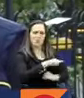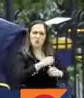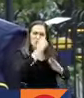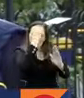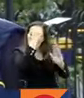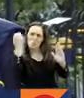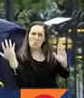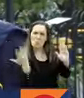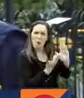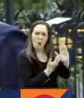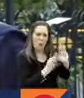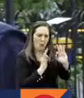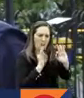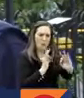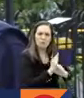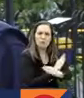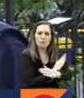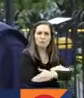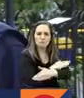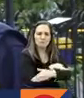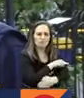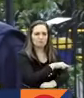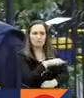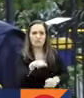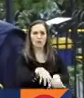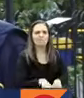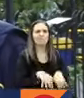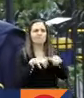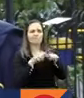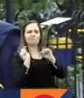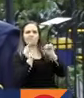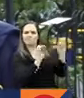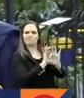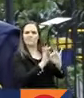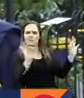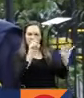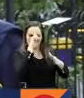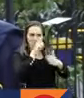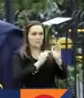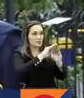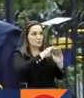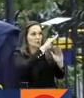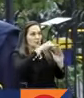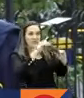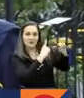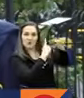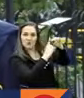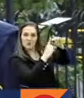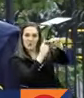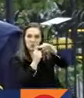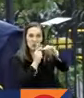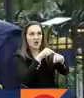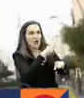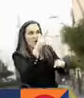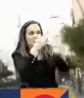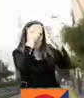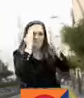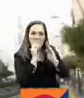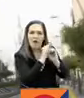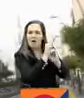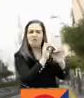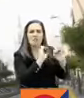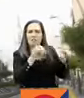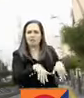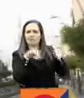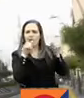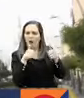unánime se abstuvo de subir a los cerros tutelares, Cristo Rey, Tres Cruces, Virgen de Yanaconas. Según la